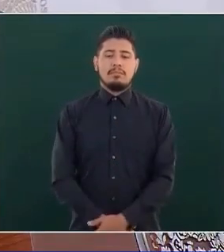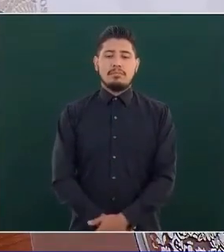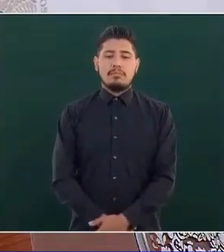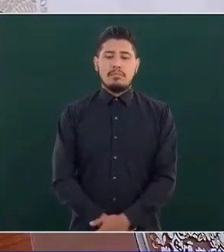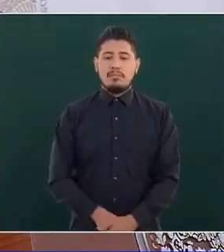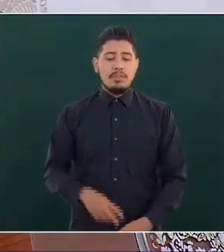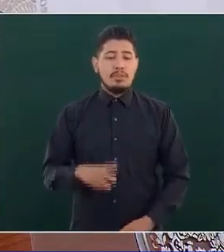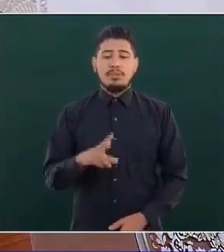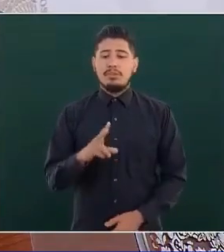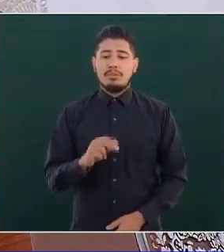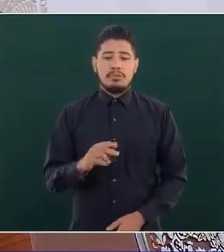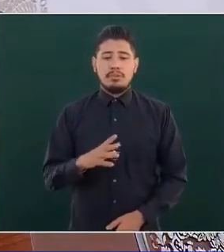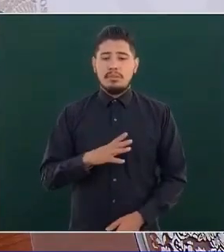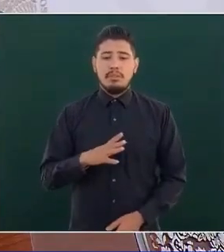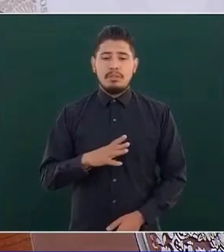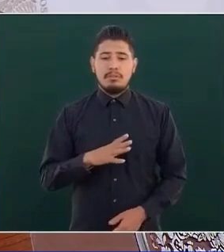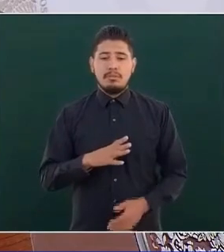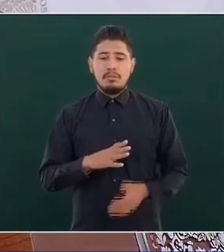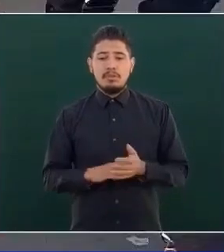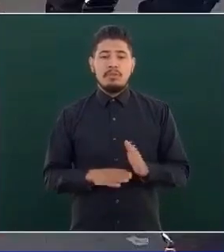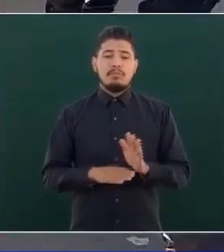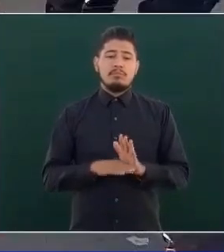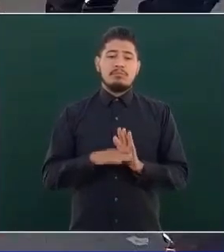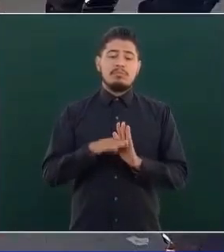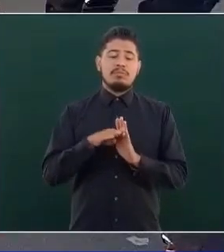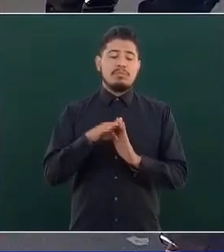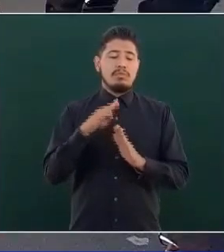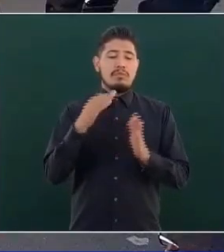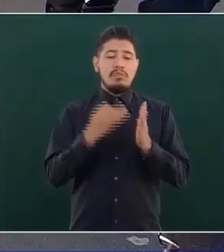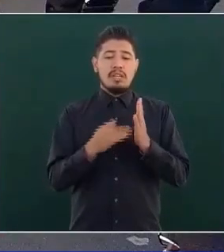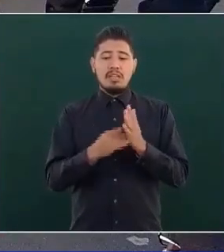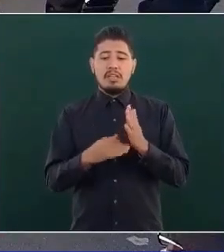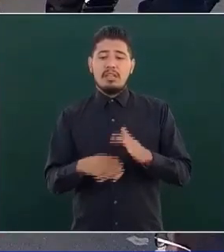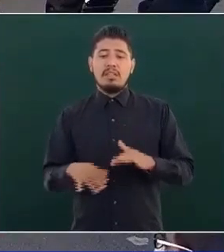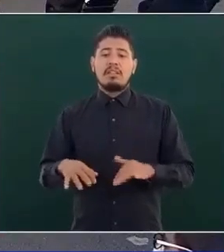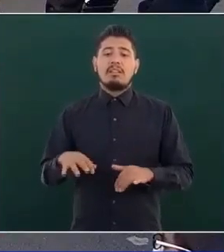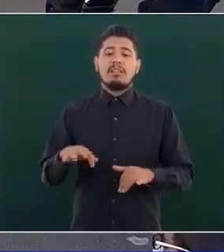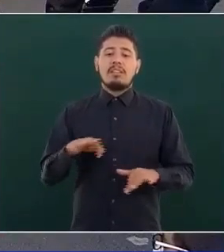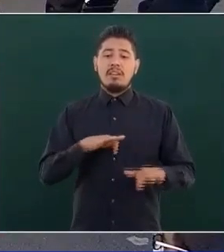No tenemos tasas altas de desempleo.